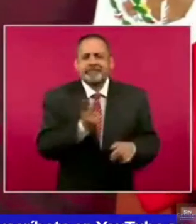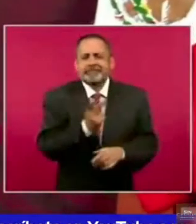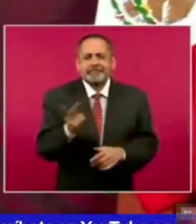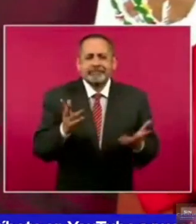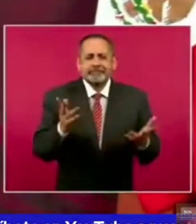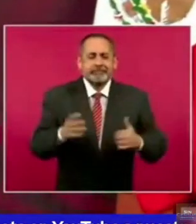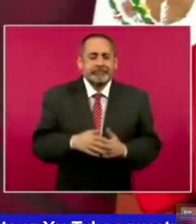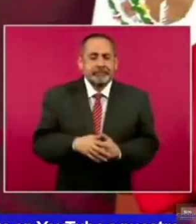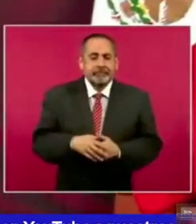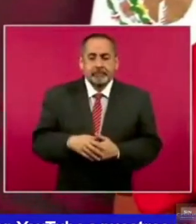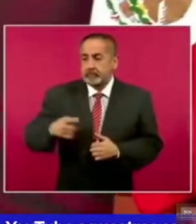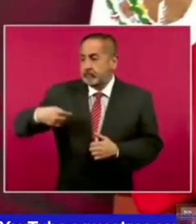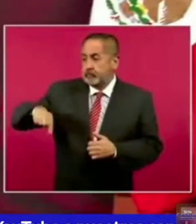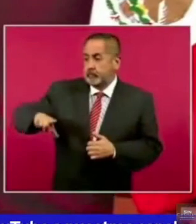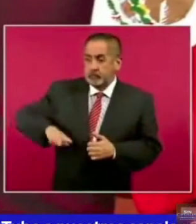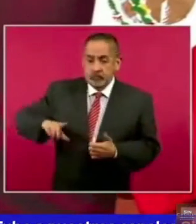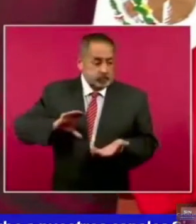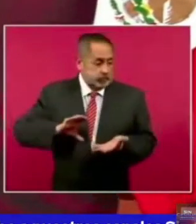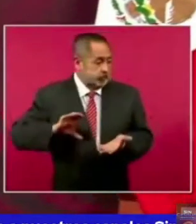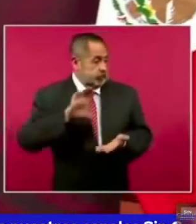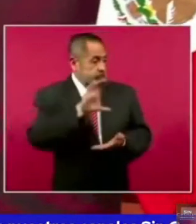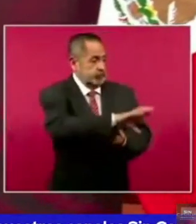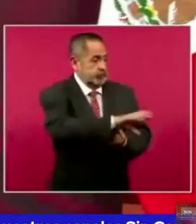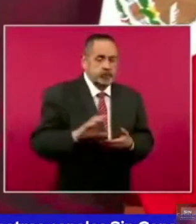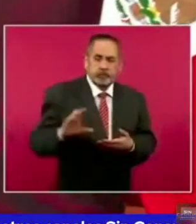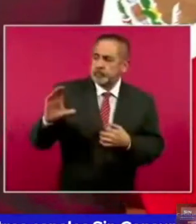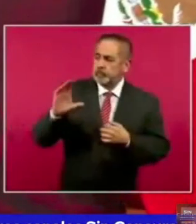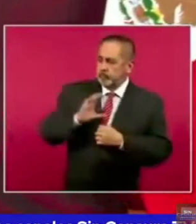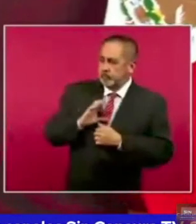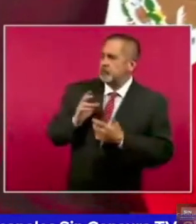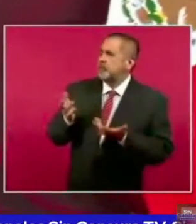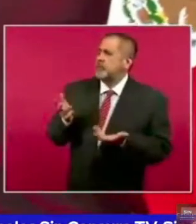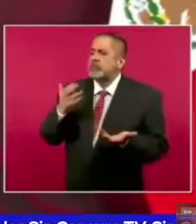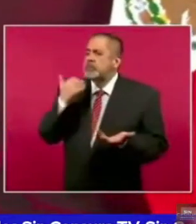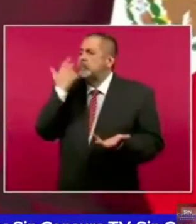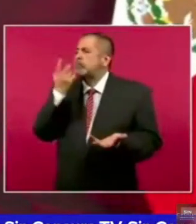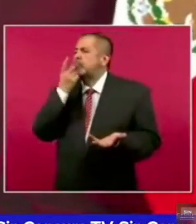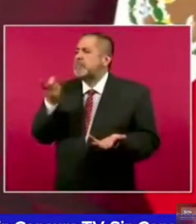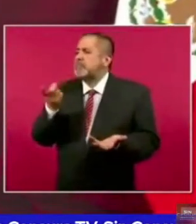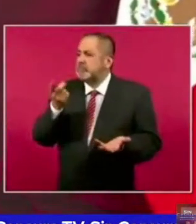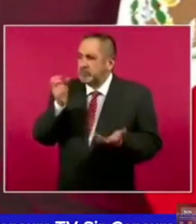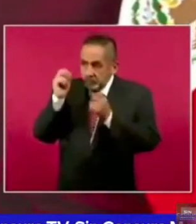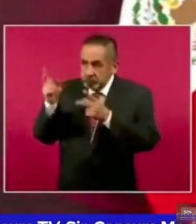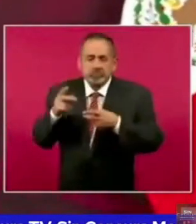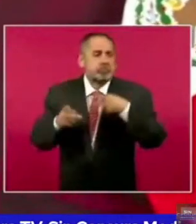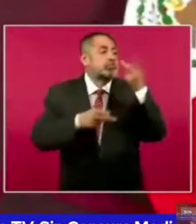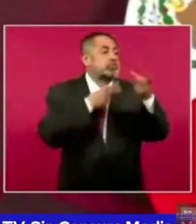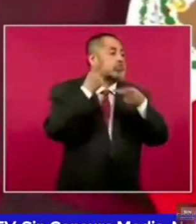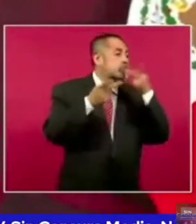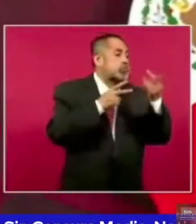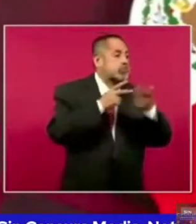donde los medios de información jugaban un papel fundamental.